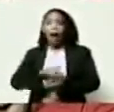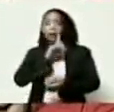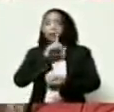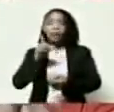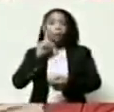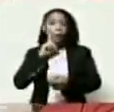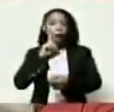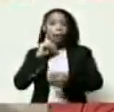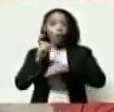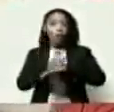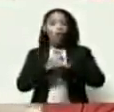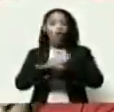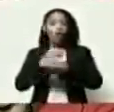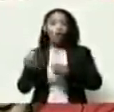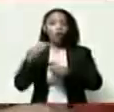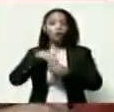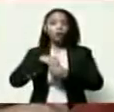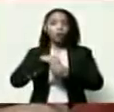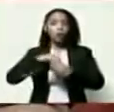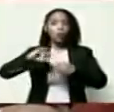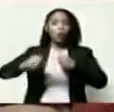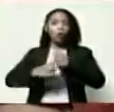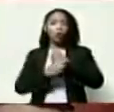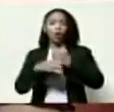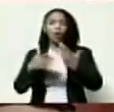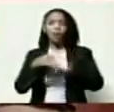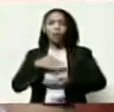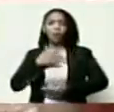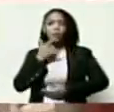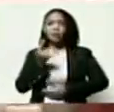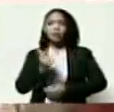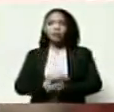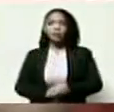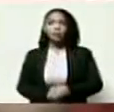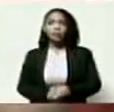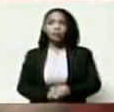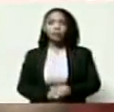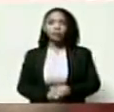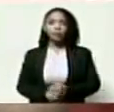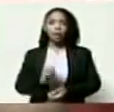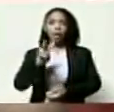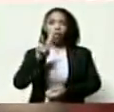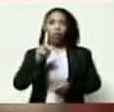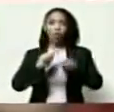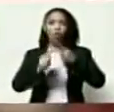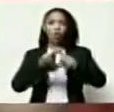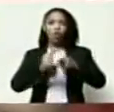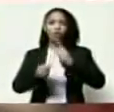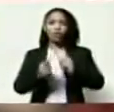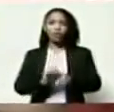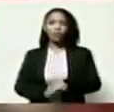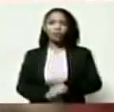de Juan Guaidó. ¿Qué nos puede decir? Gracias. Las dos cosas.